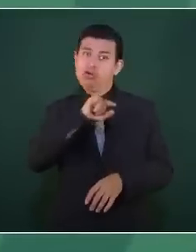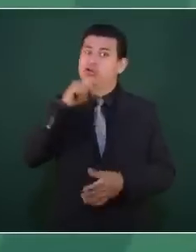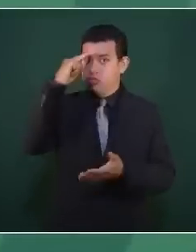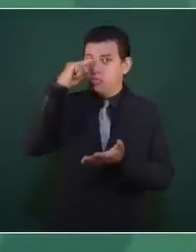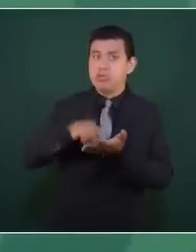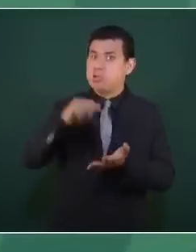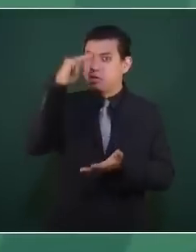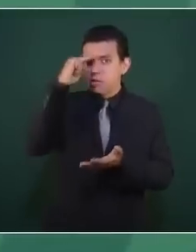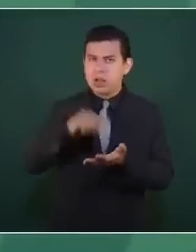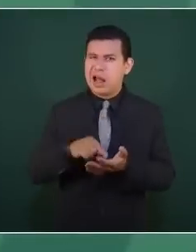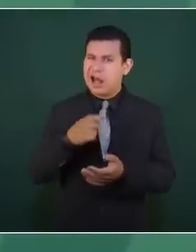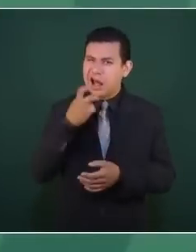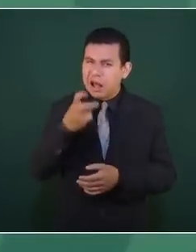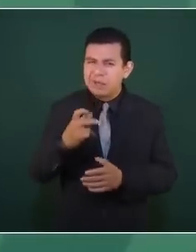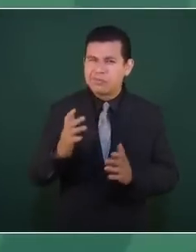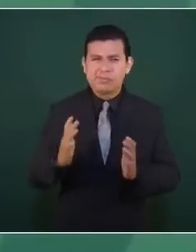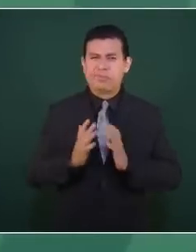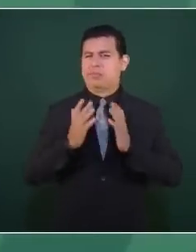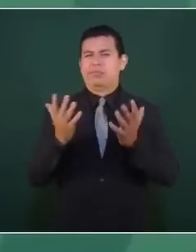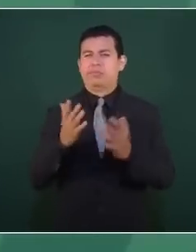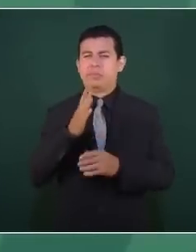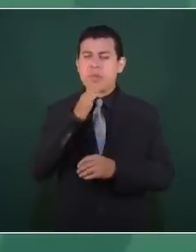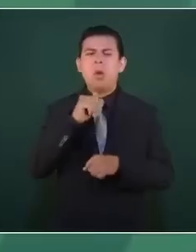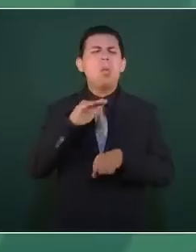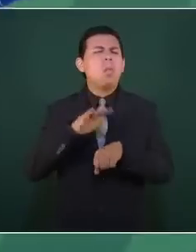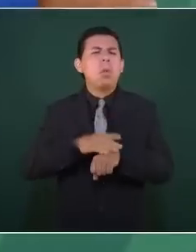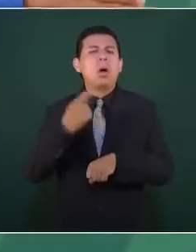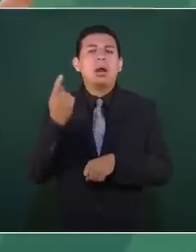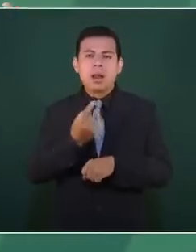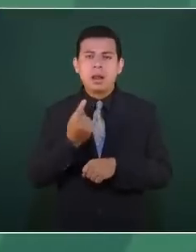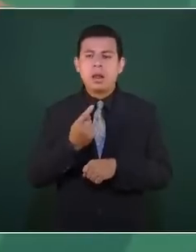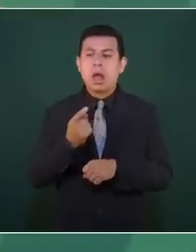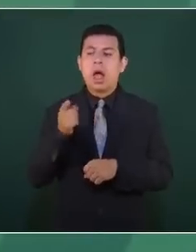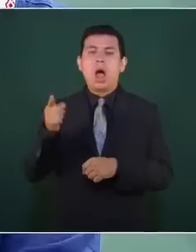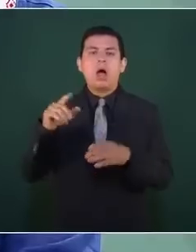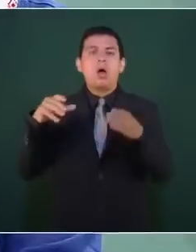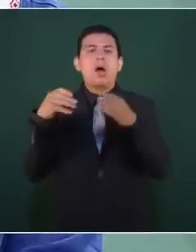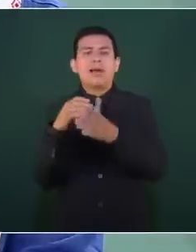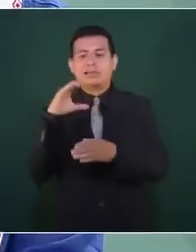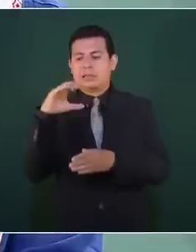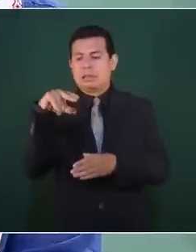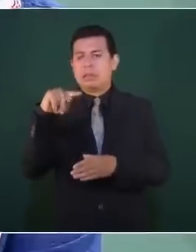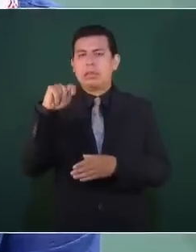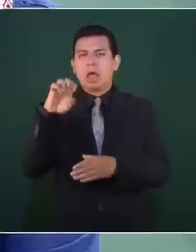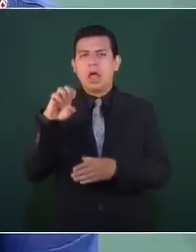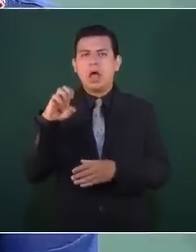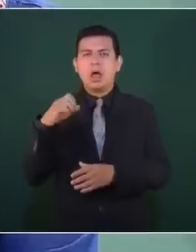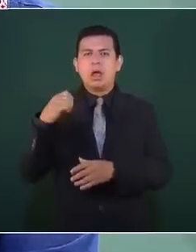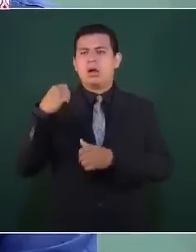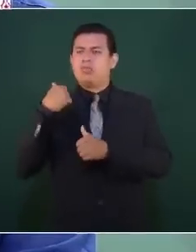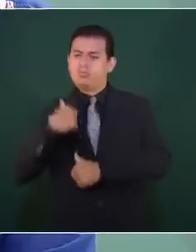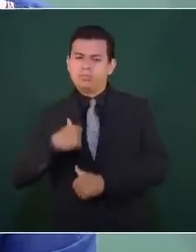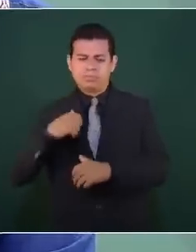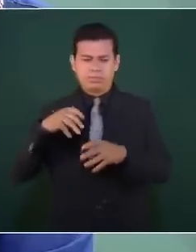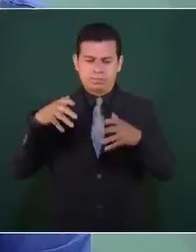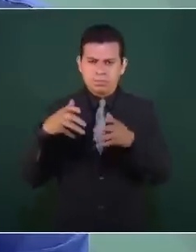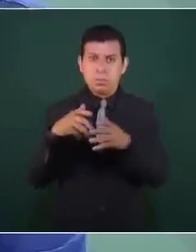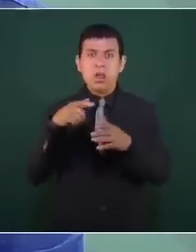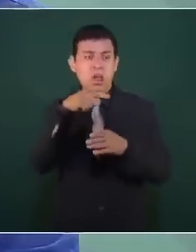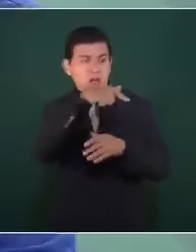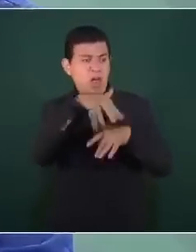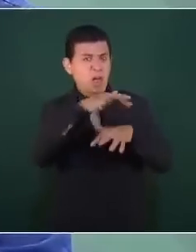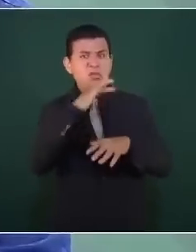a un maestro, nada más porque representaba a los maestros que estaban en